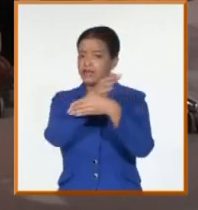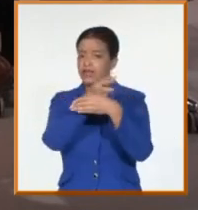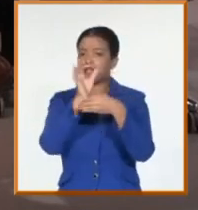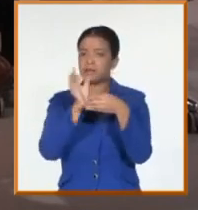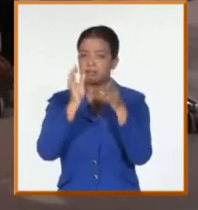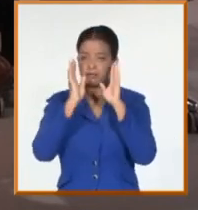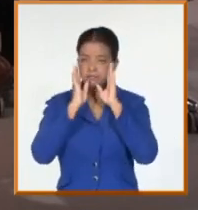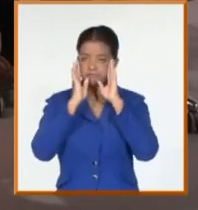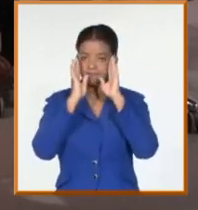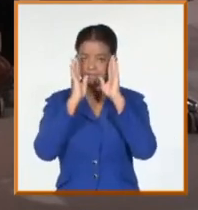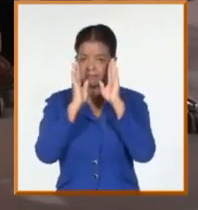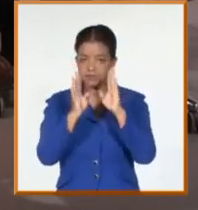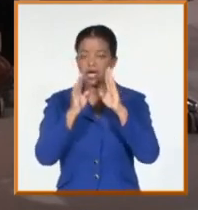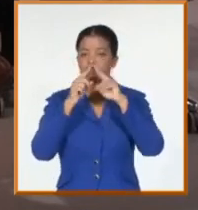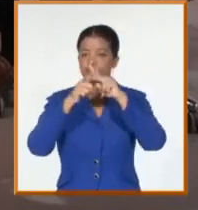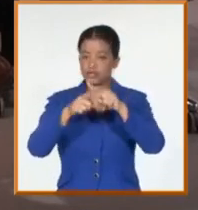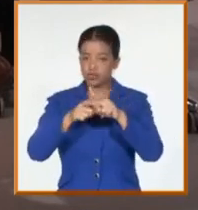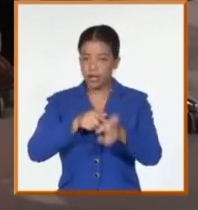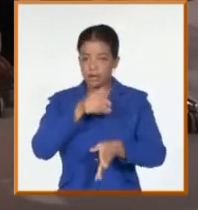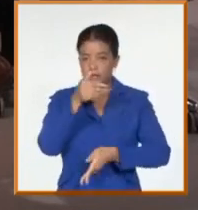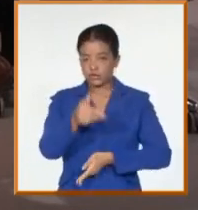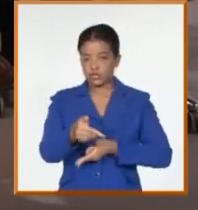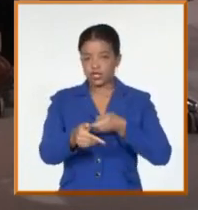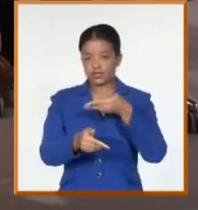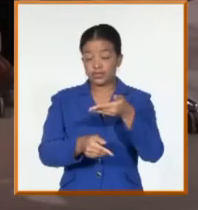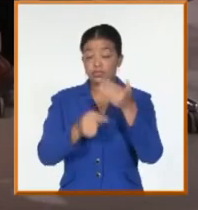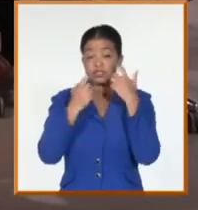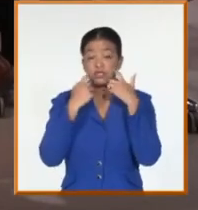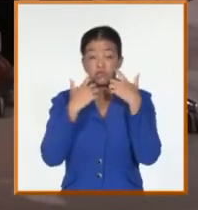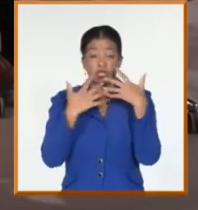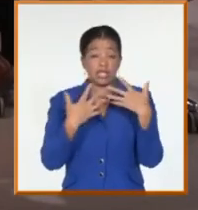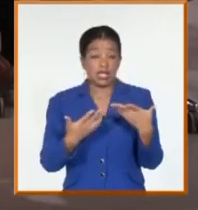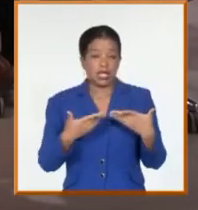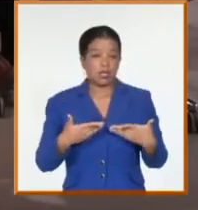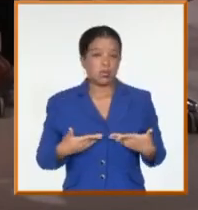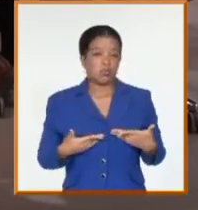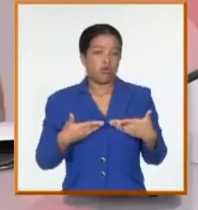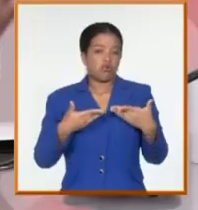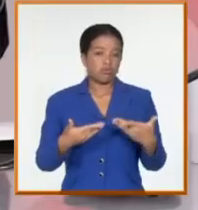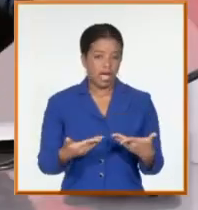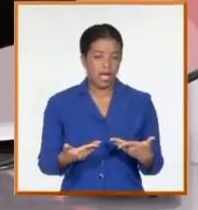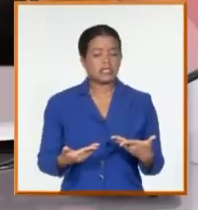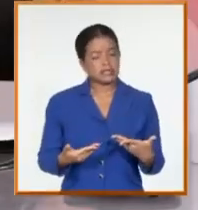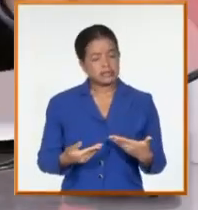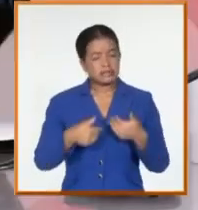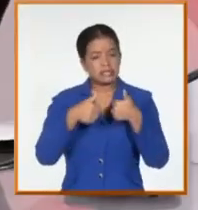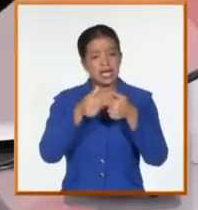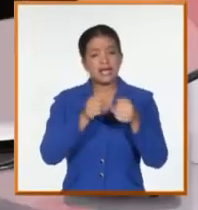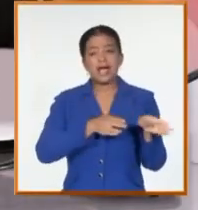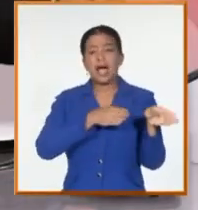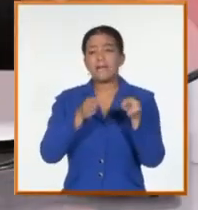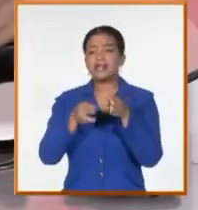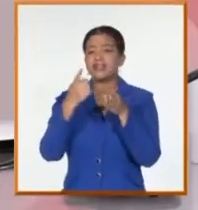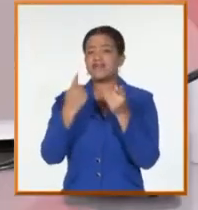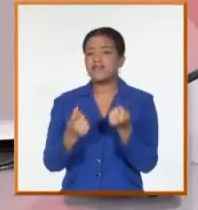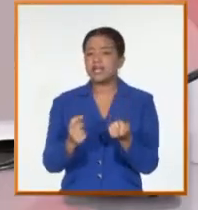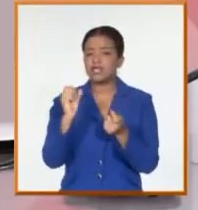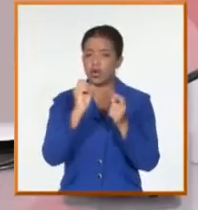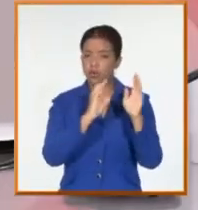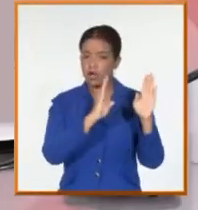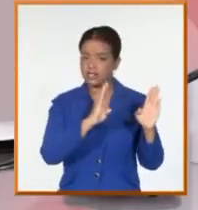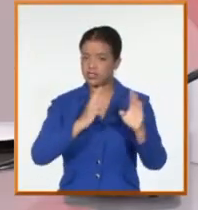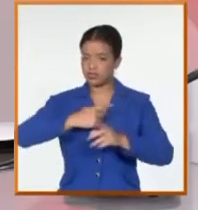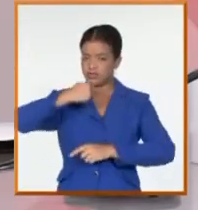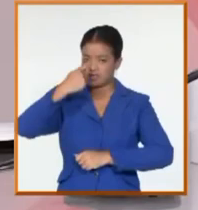ha señalado varias veces no vale Solo que haya voluntad tiene que haber pues ordenamiento decisión de